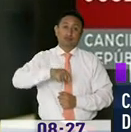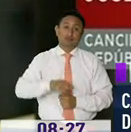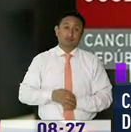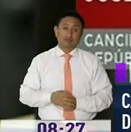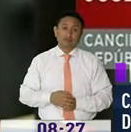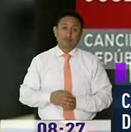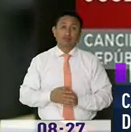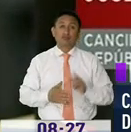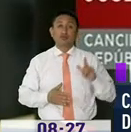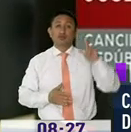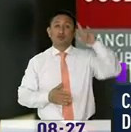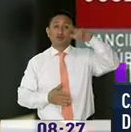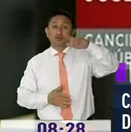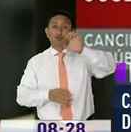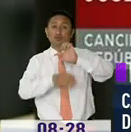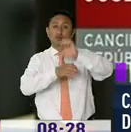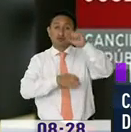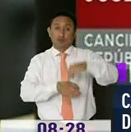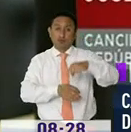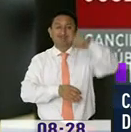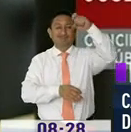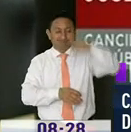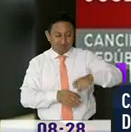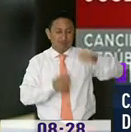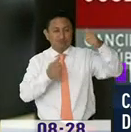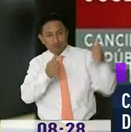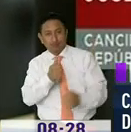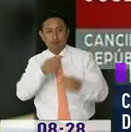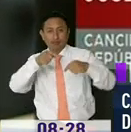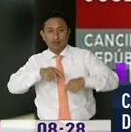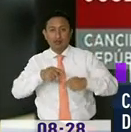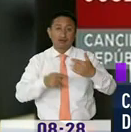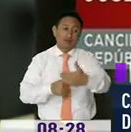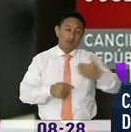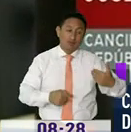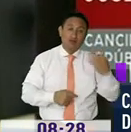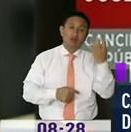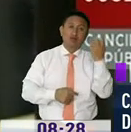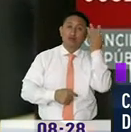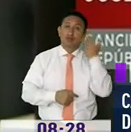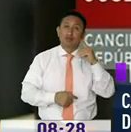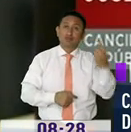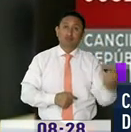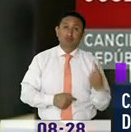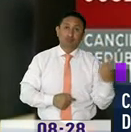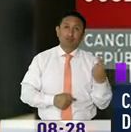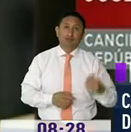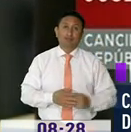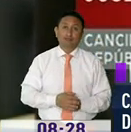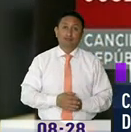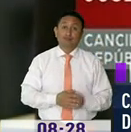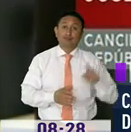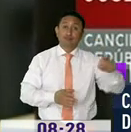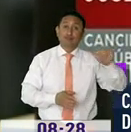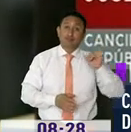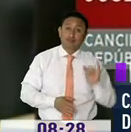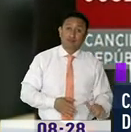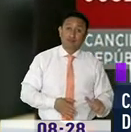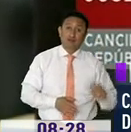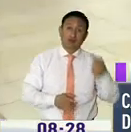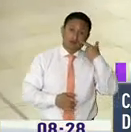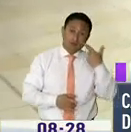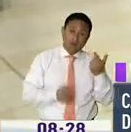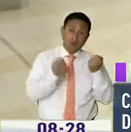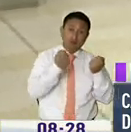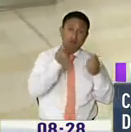futuro ecuatorianos deben cumplir en el país una cuarentena de 14 días. Tendrán también test y controles de